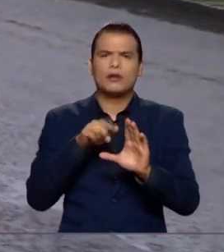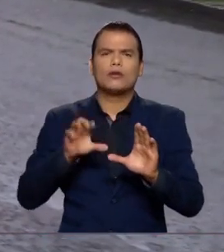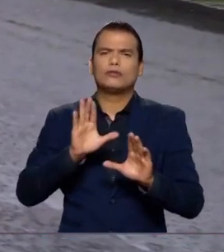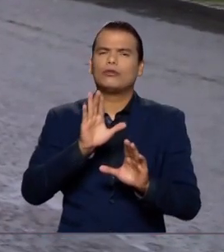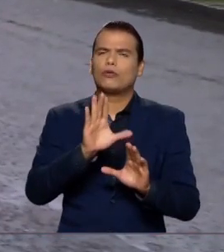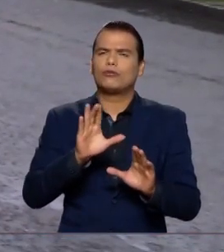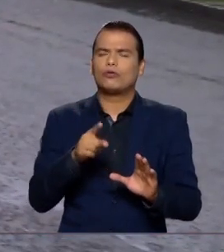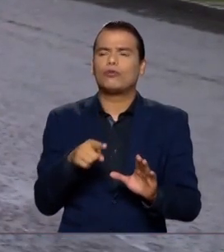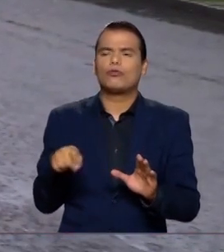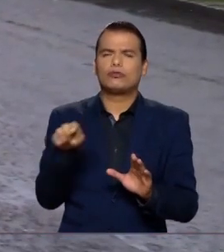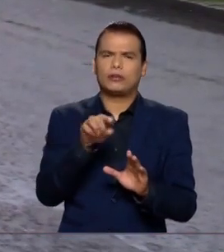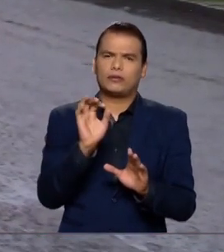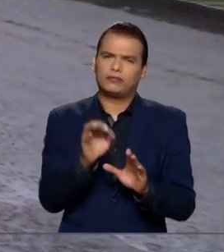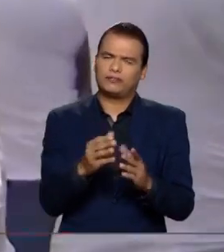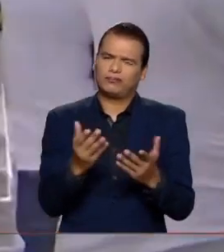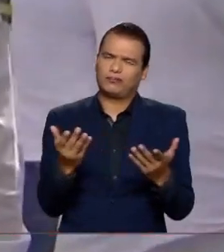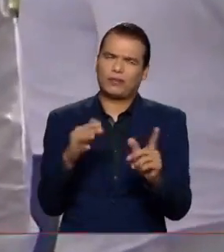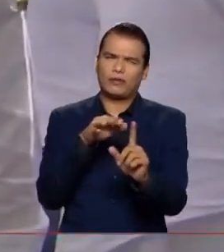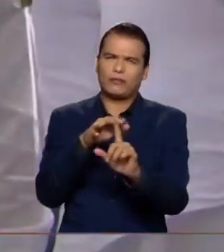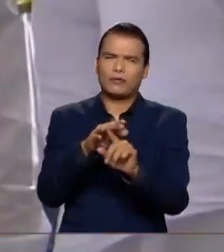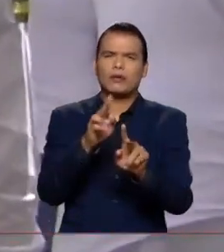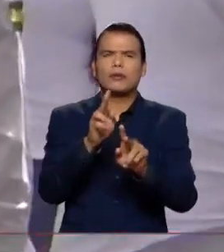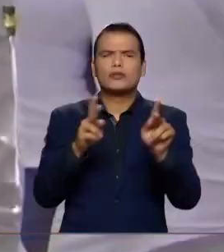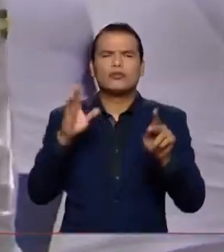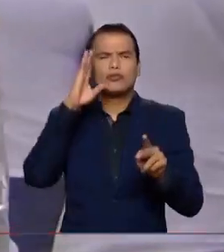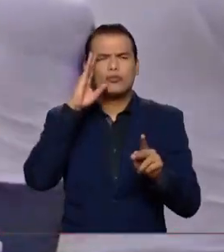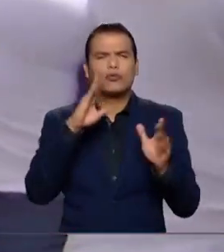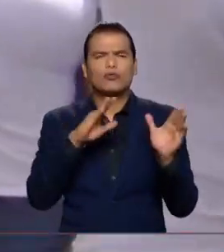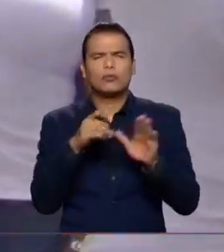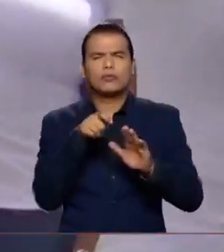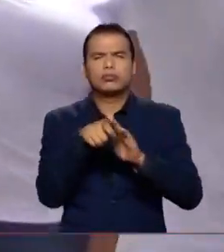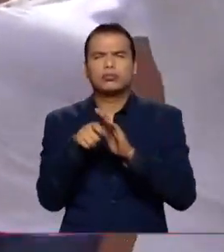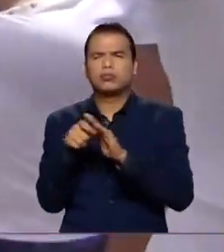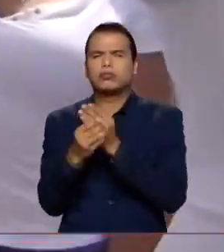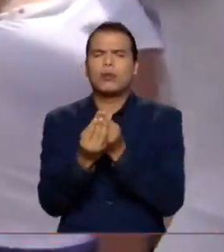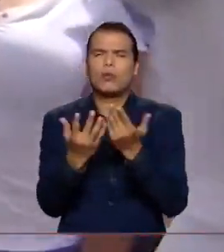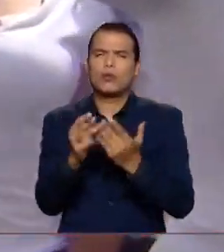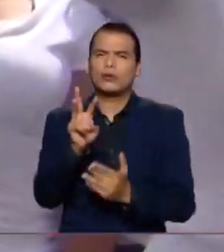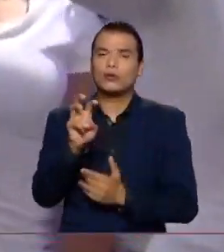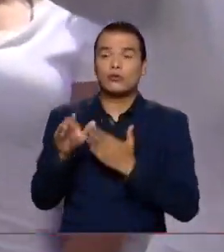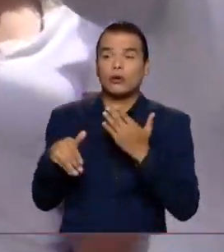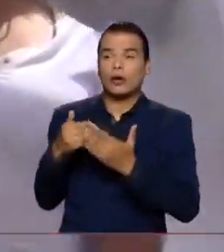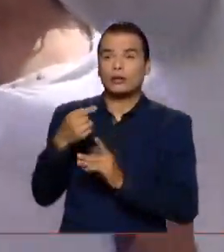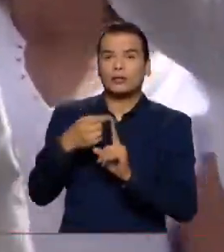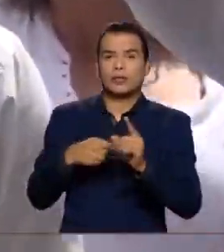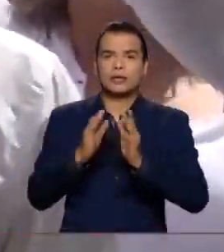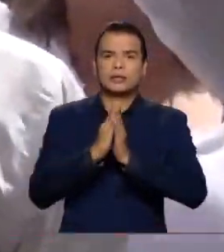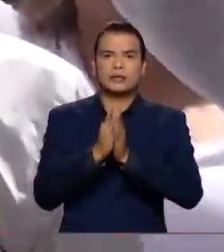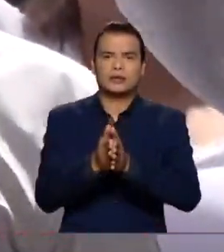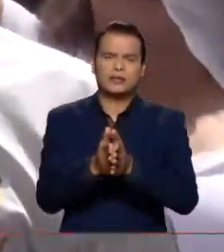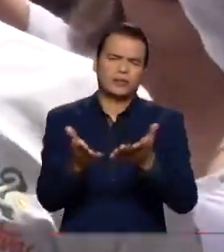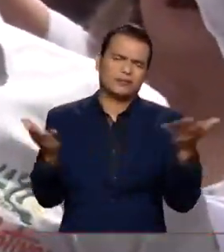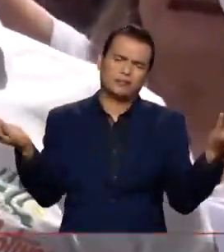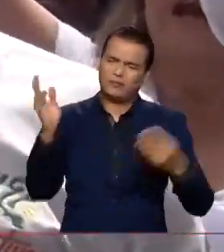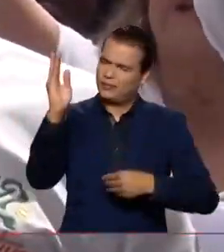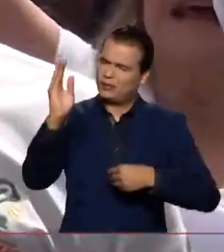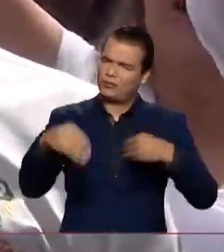muertos en 8 atentados durante este mes. Solo le pido a